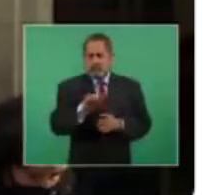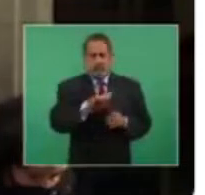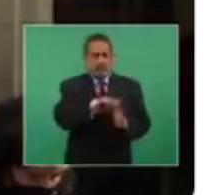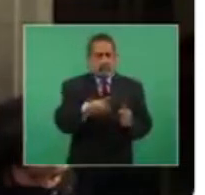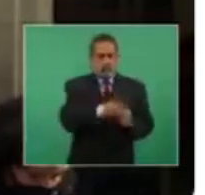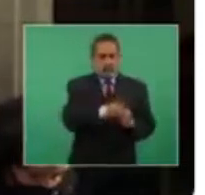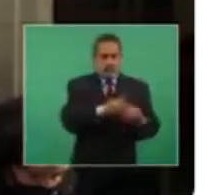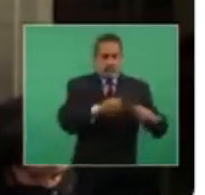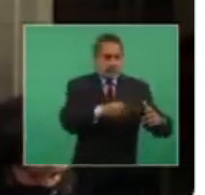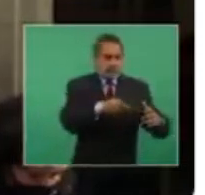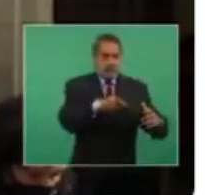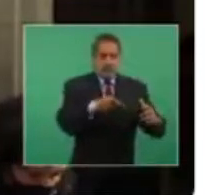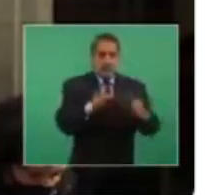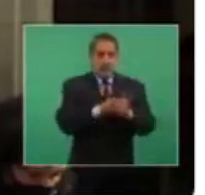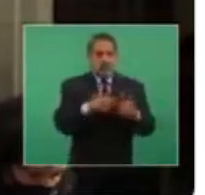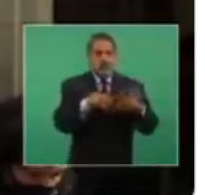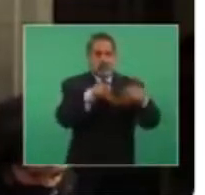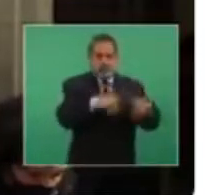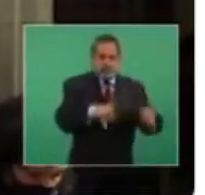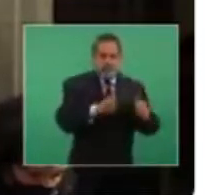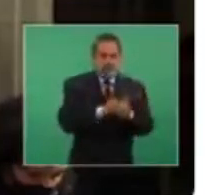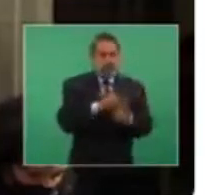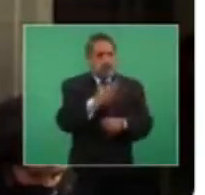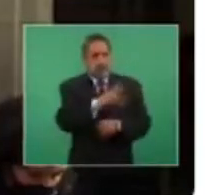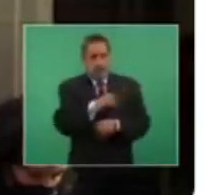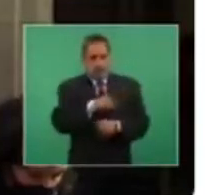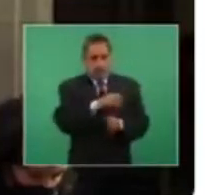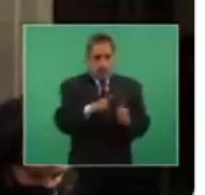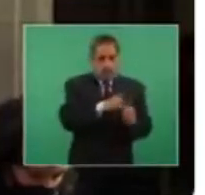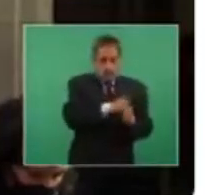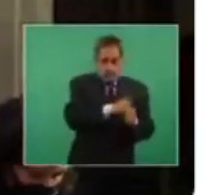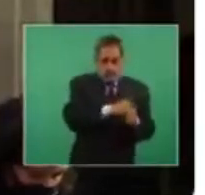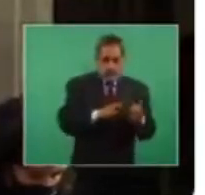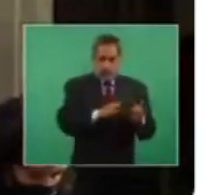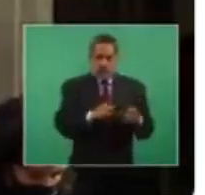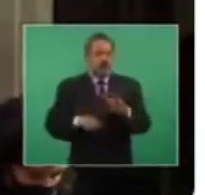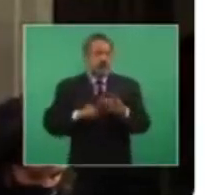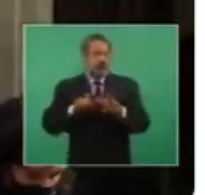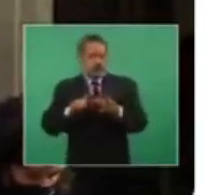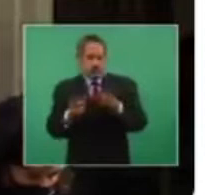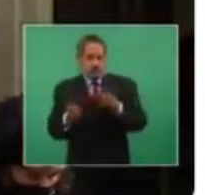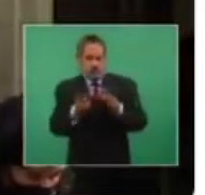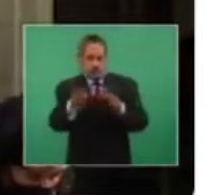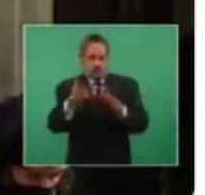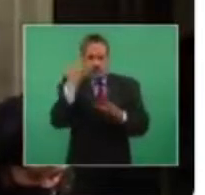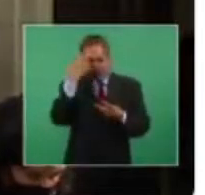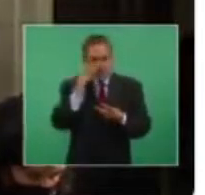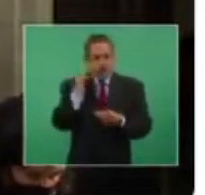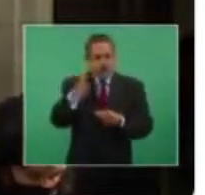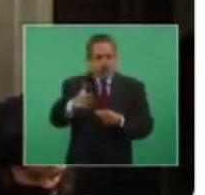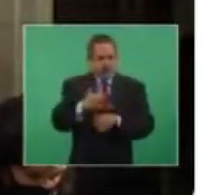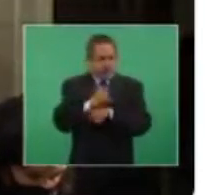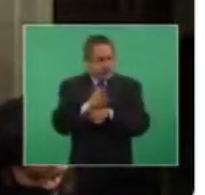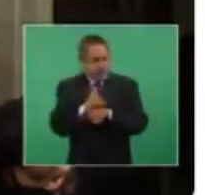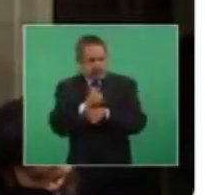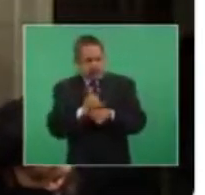de Latinus a través de su yerno y su hijo, y en segundo lugar, si está en curso una